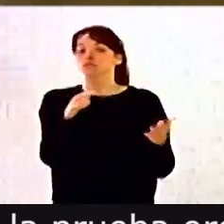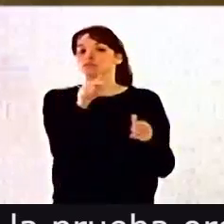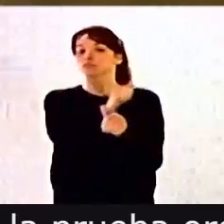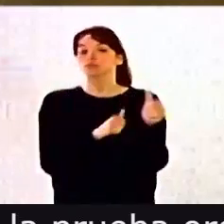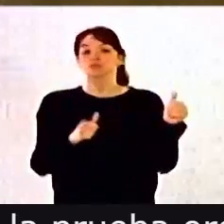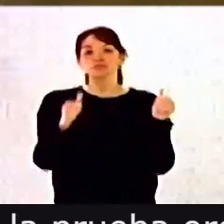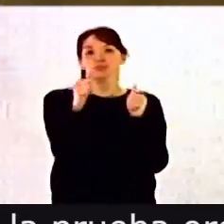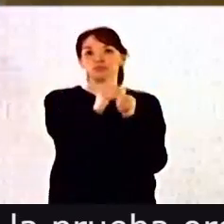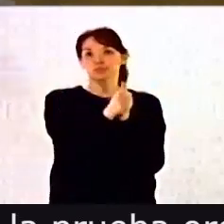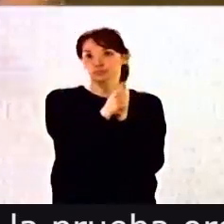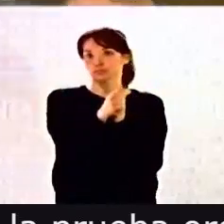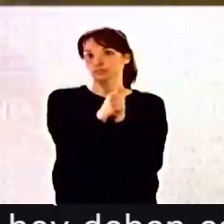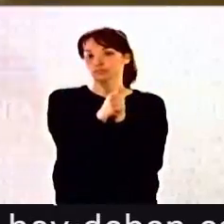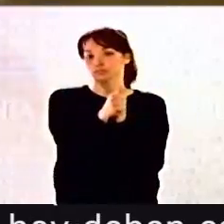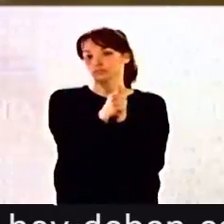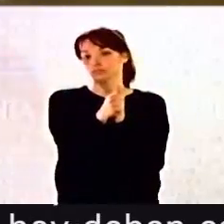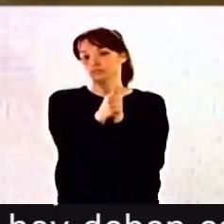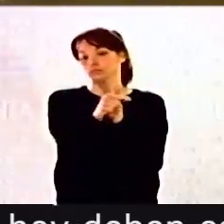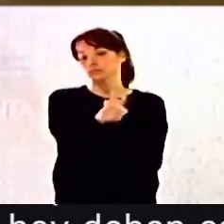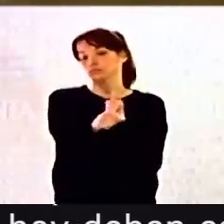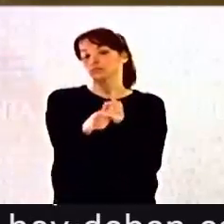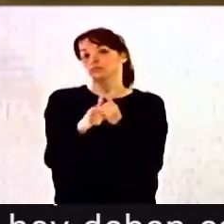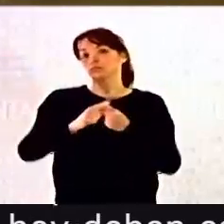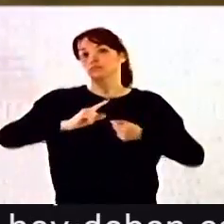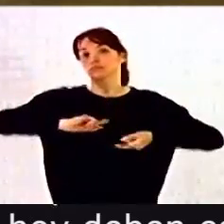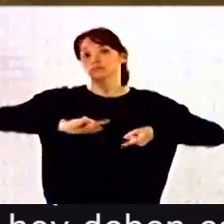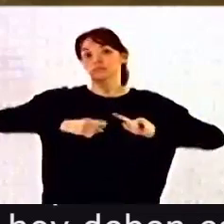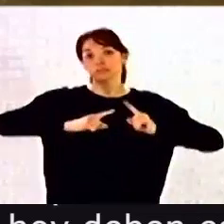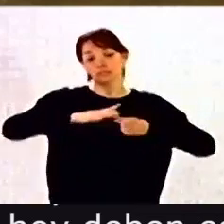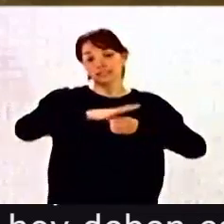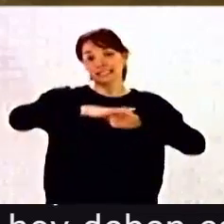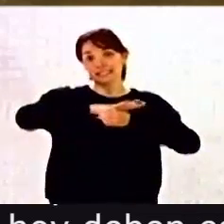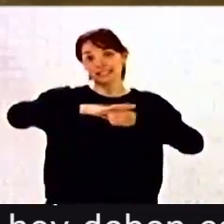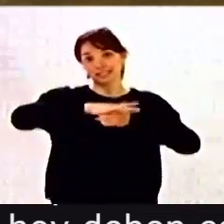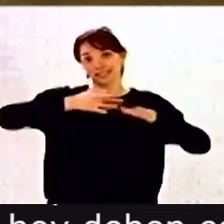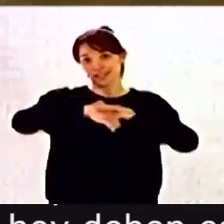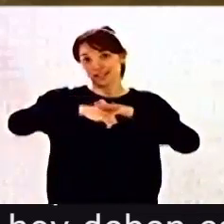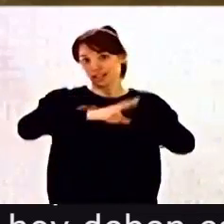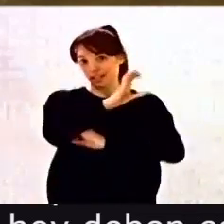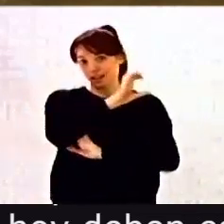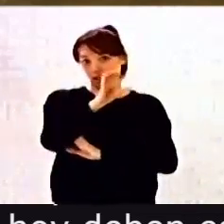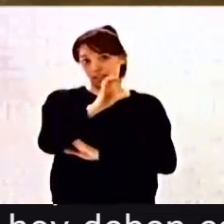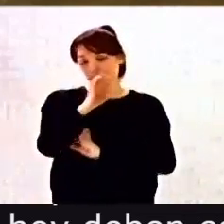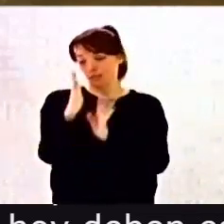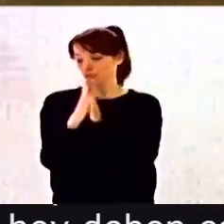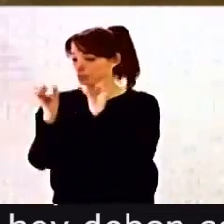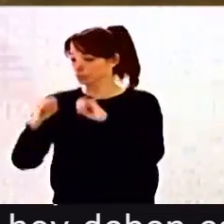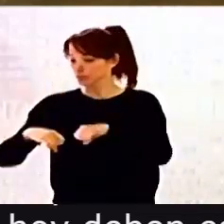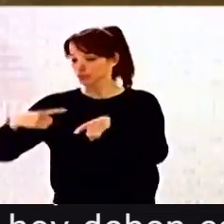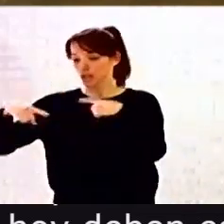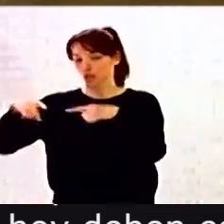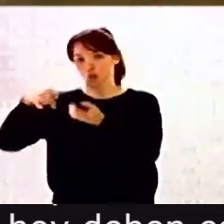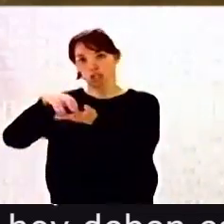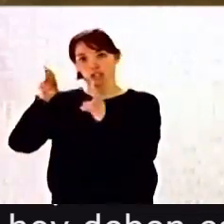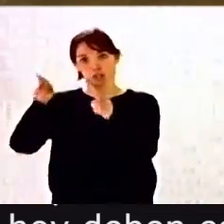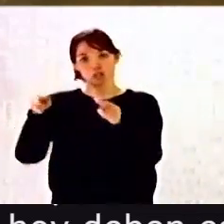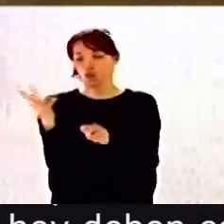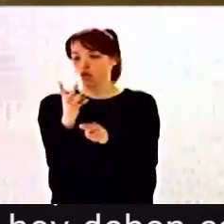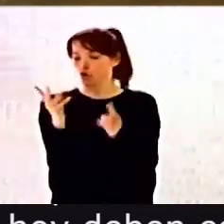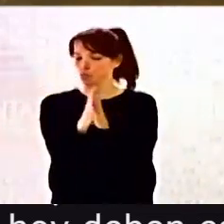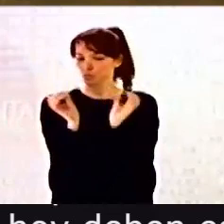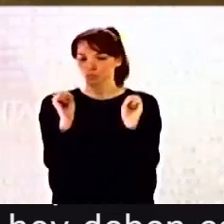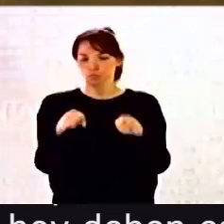priorizando entre la dirección de la Gerencia del Área de Salud de Cáceres y la dirección del propio centro para